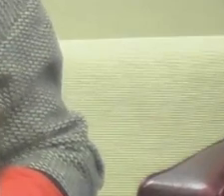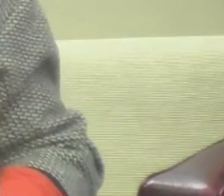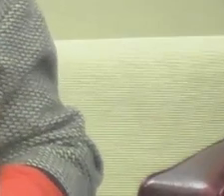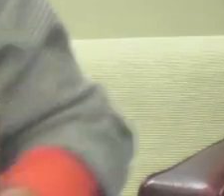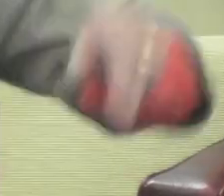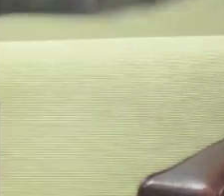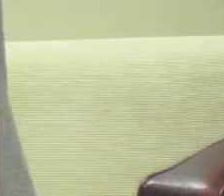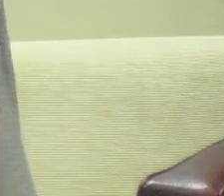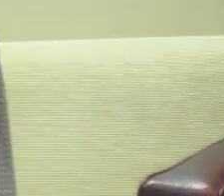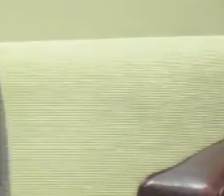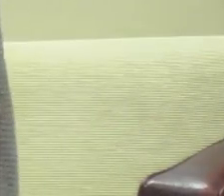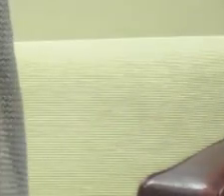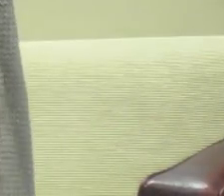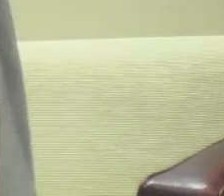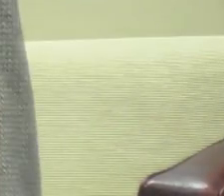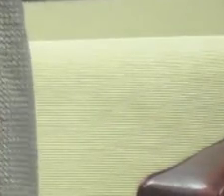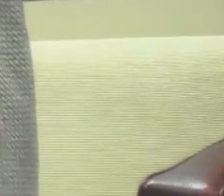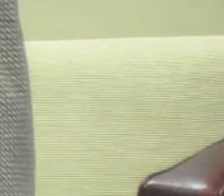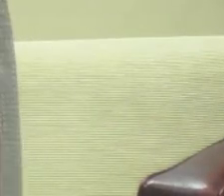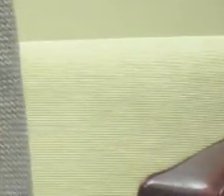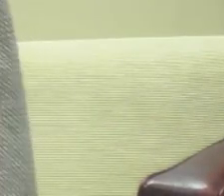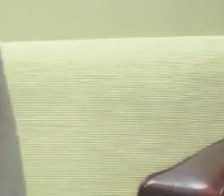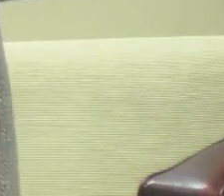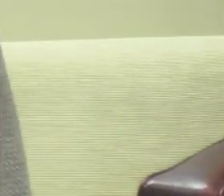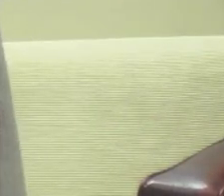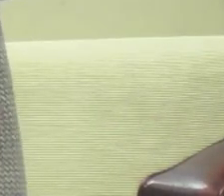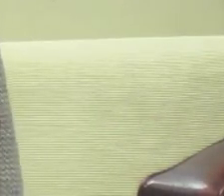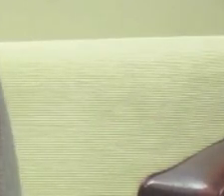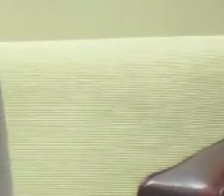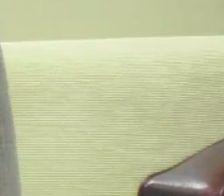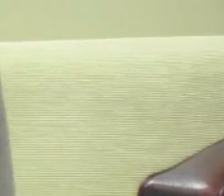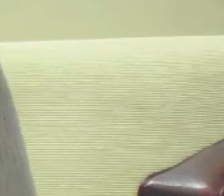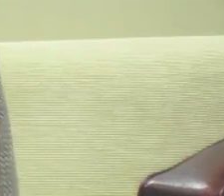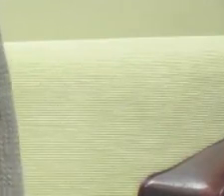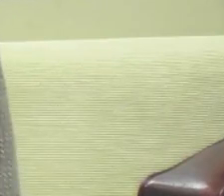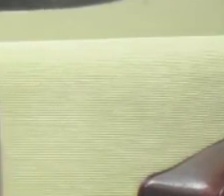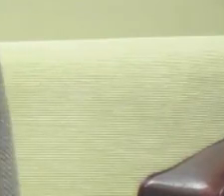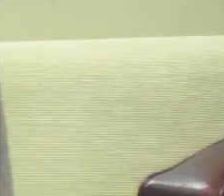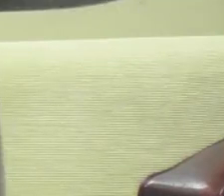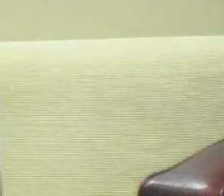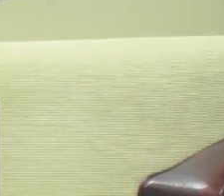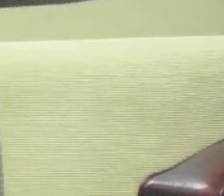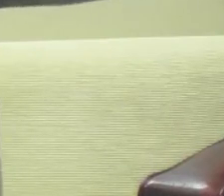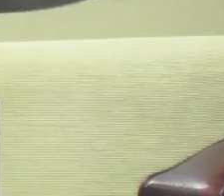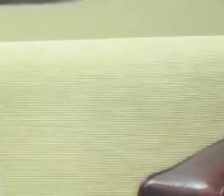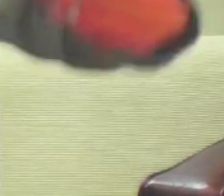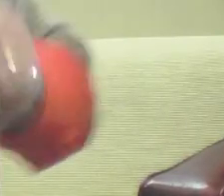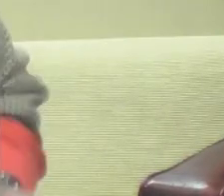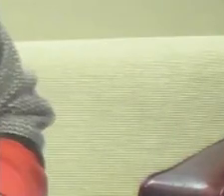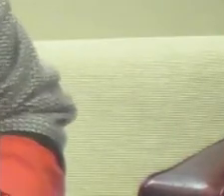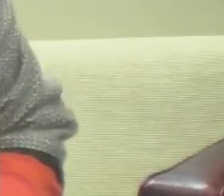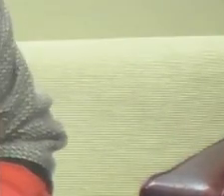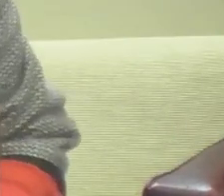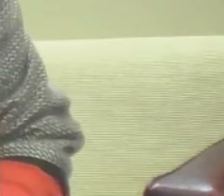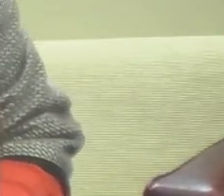de Santa Fe en esa la institución más rancia y patriarcal que tenemos en esta provincia Gracias